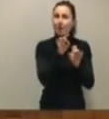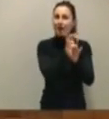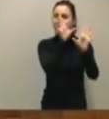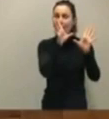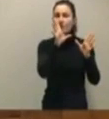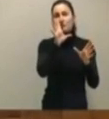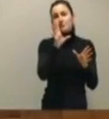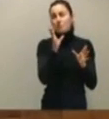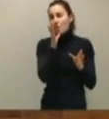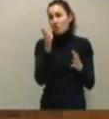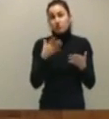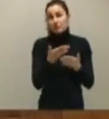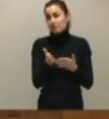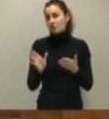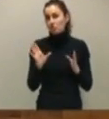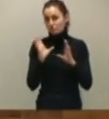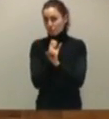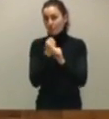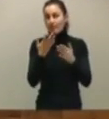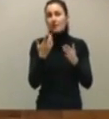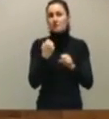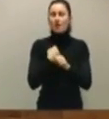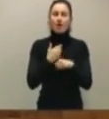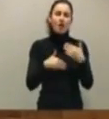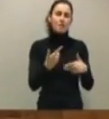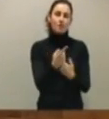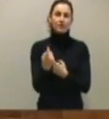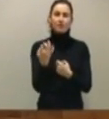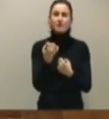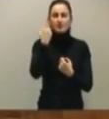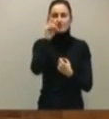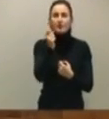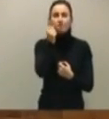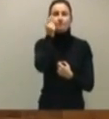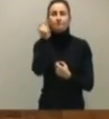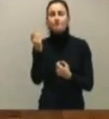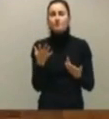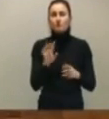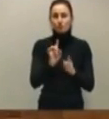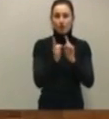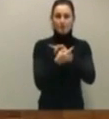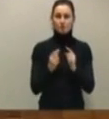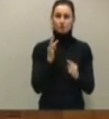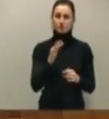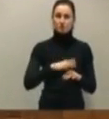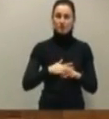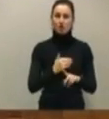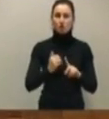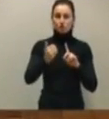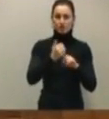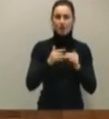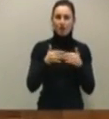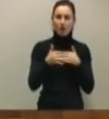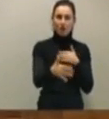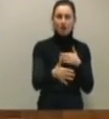oscuro y es cierto que queda una enorme tarea por desarrollar, pero conviene identificar correctamente los cambios positivos para abordar el